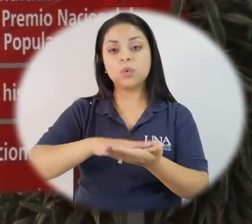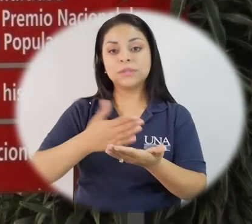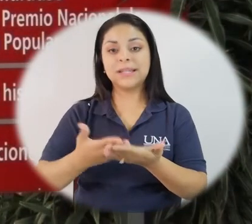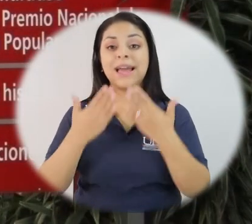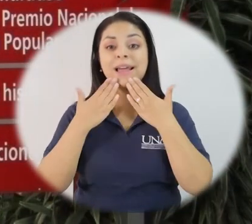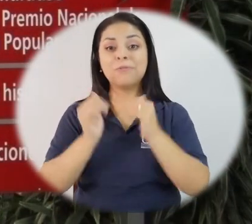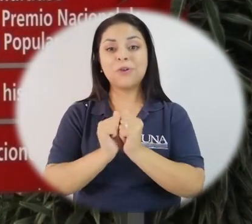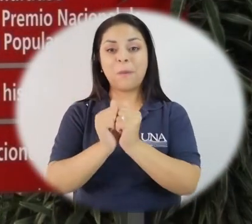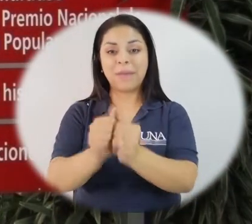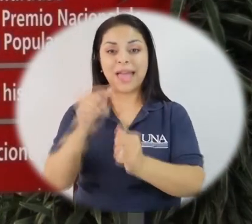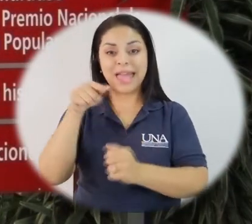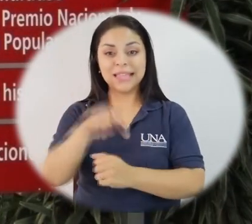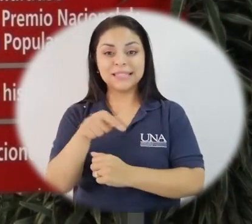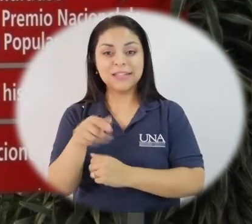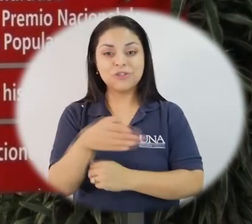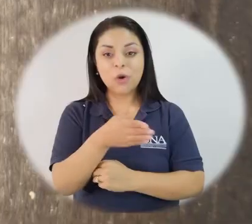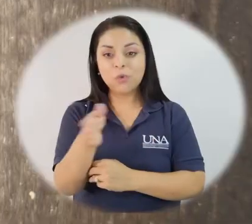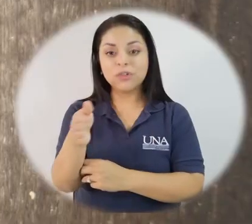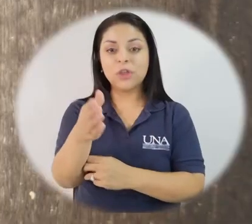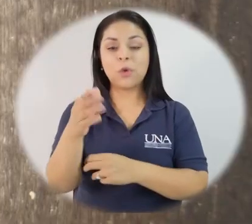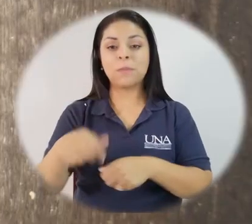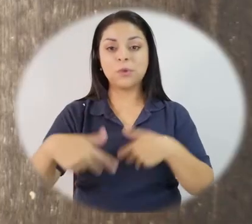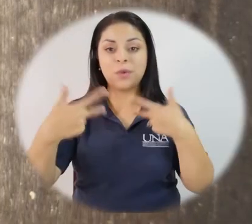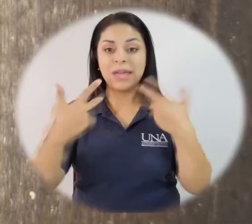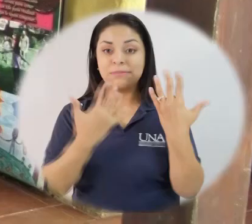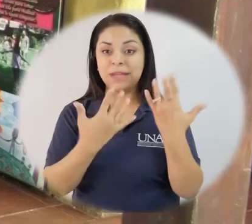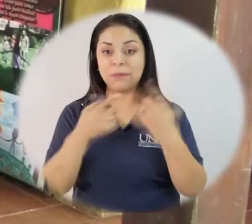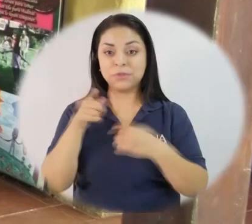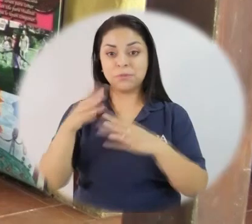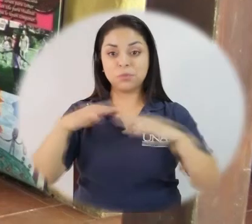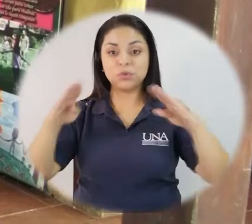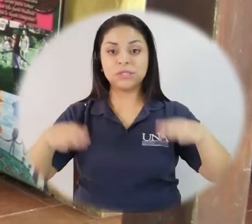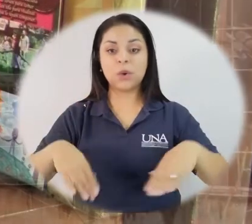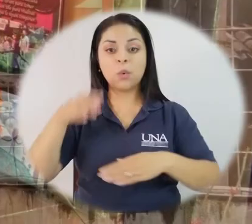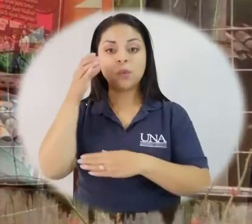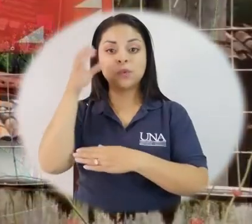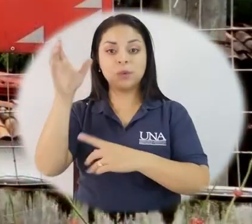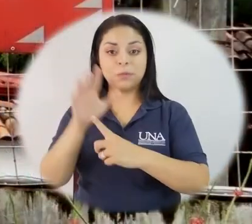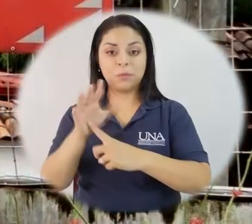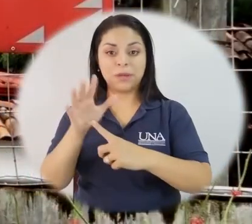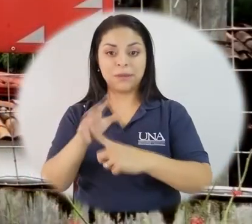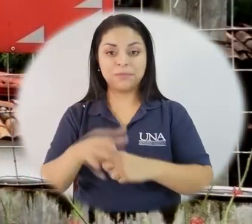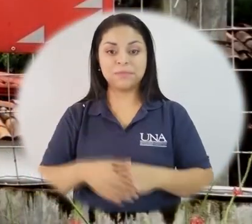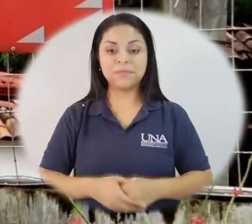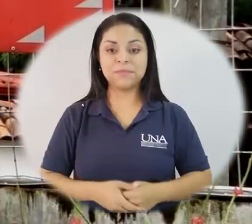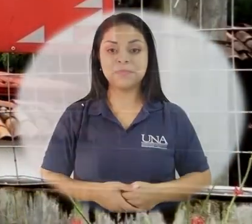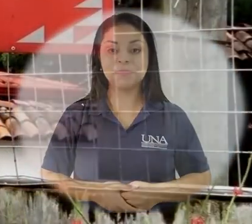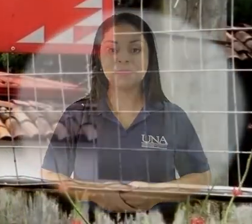Gracias por acompañarnos en este recorrido virtual. Les esperamos en el Museo de Cultura Popular.